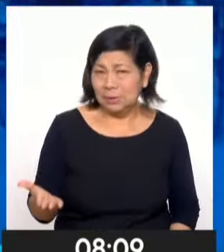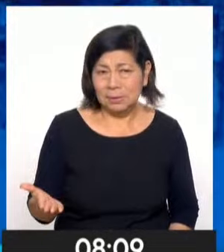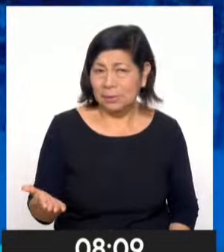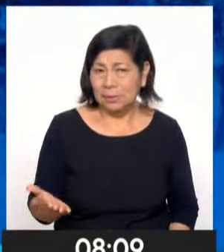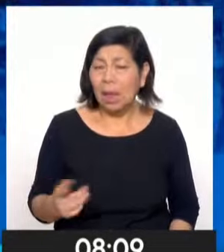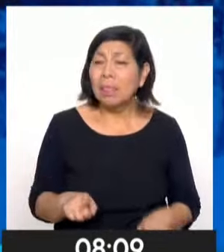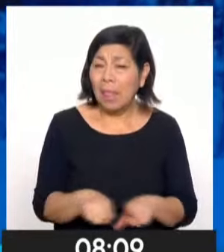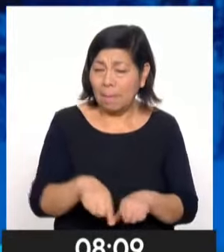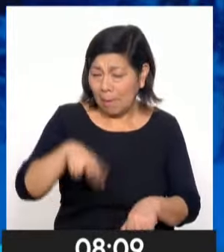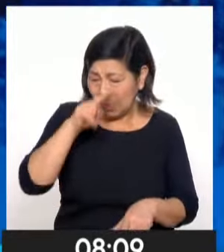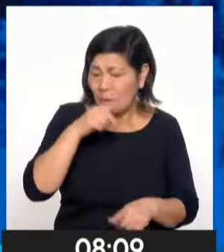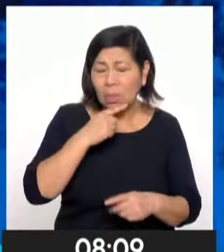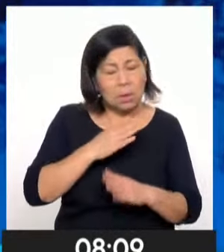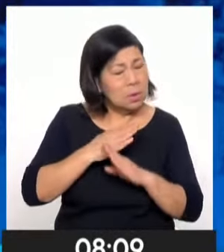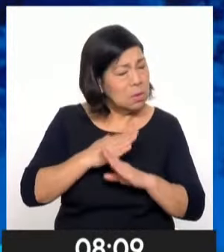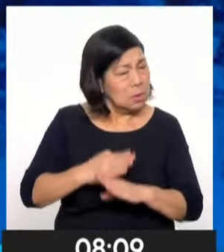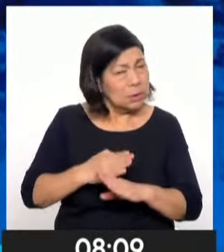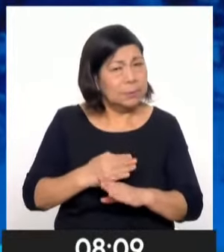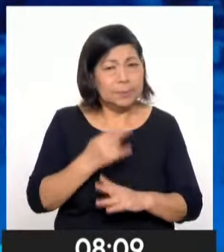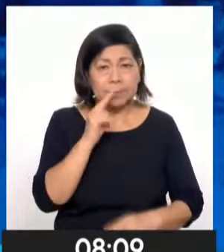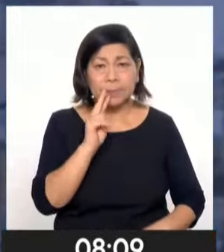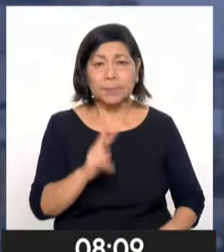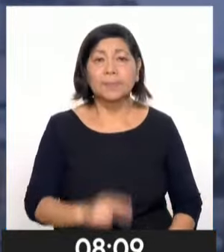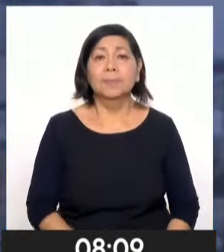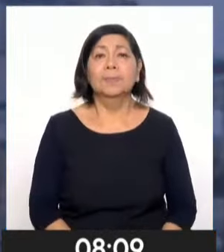se pronunció también ante estos hechos. Veamos.